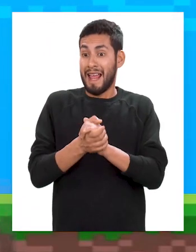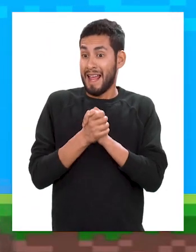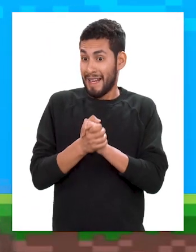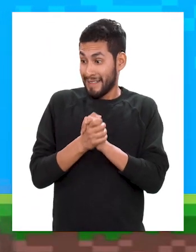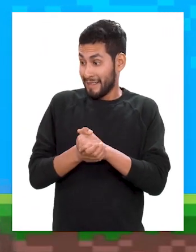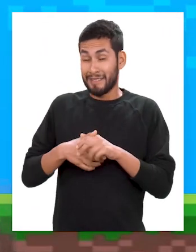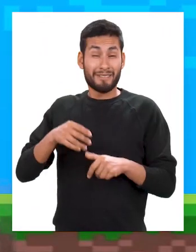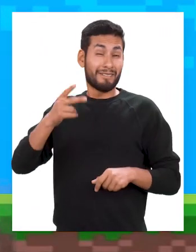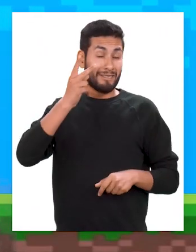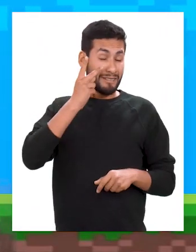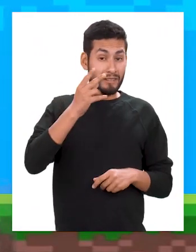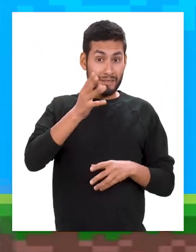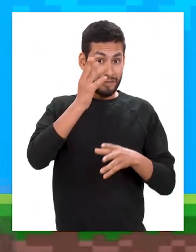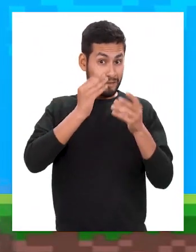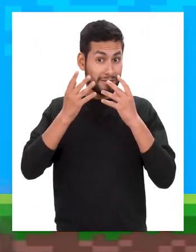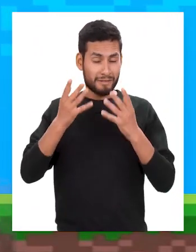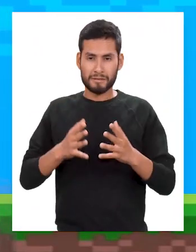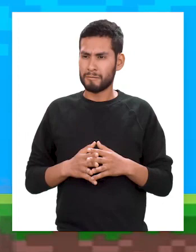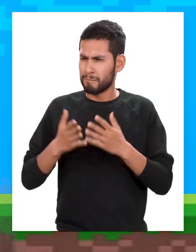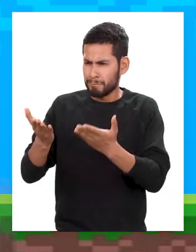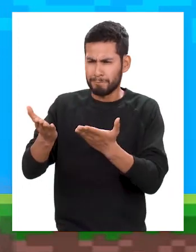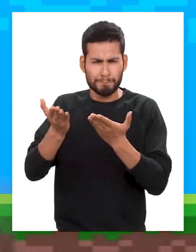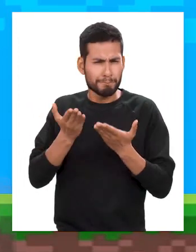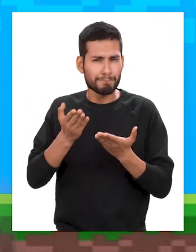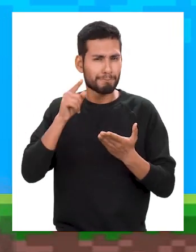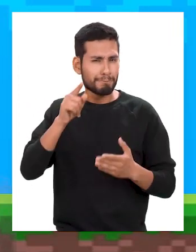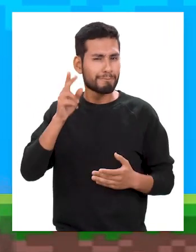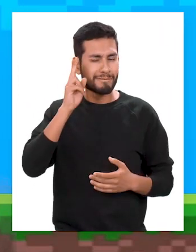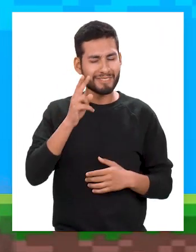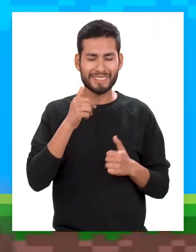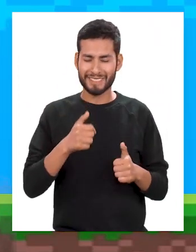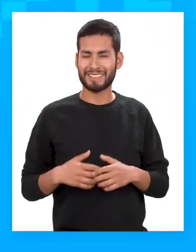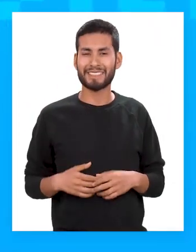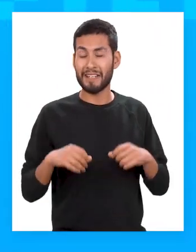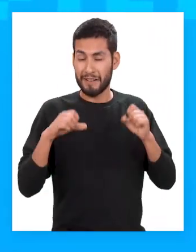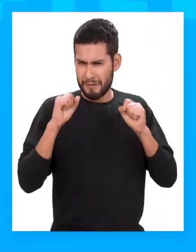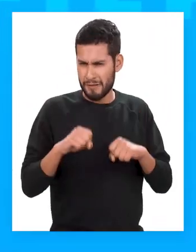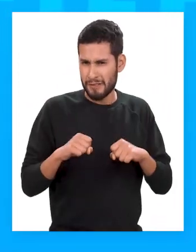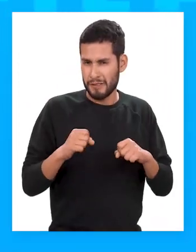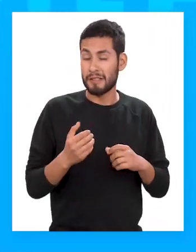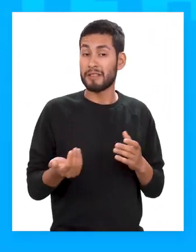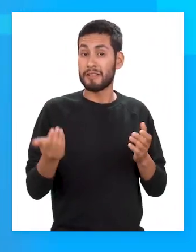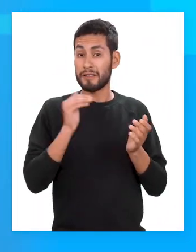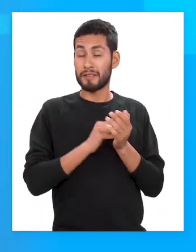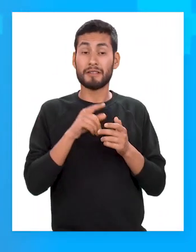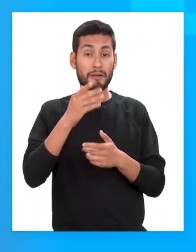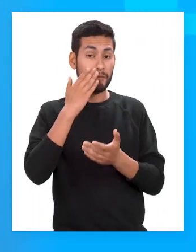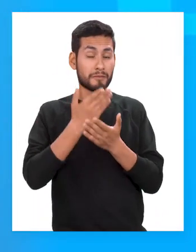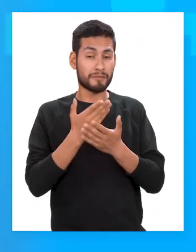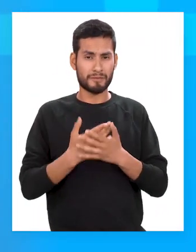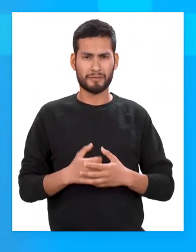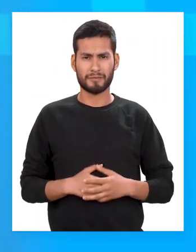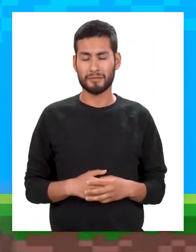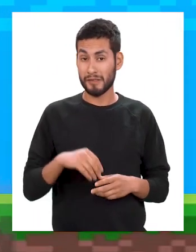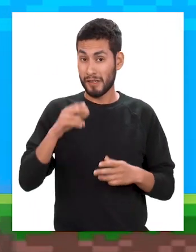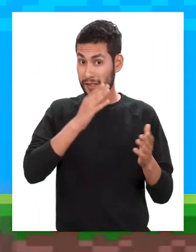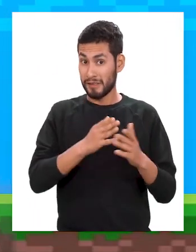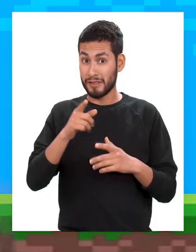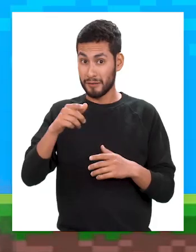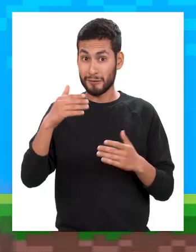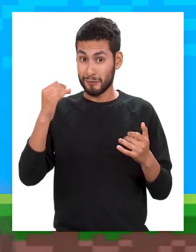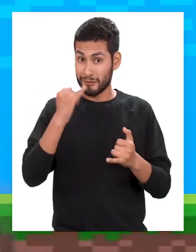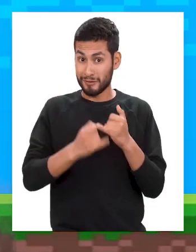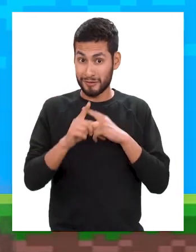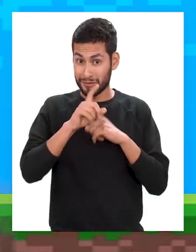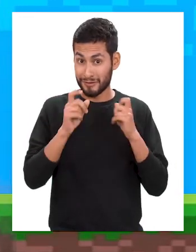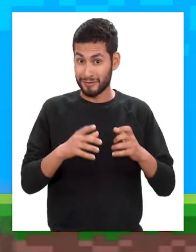Amigos, para comprobar si estamos aprendiendo, debemos invitar a nuestra querida profesora para que, una vez más, nos ponga a prueba. ¿Preparados